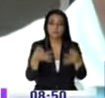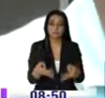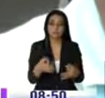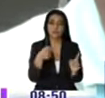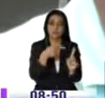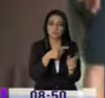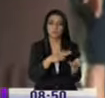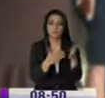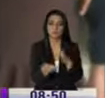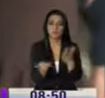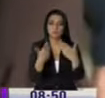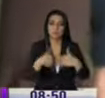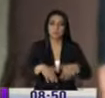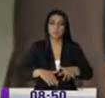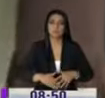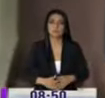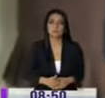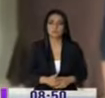estaba fallecido.